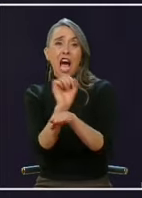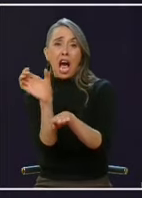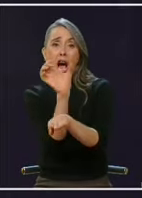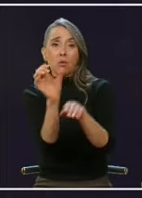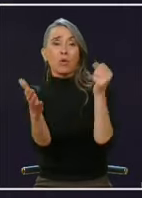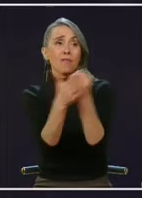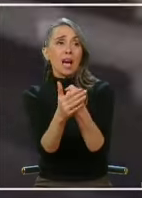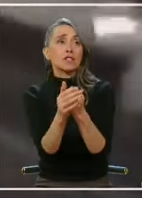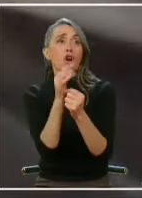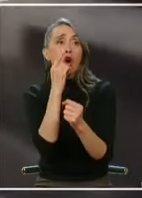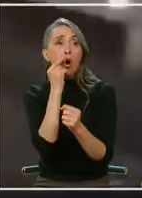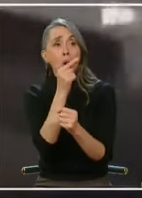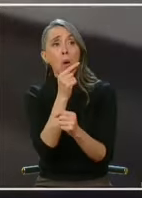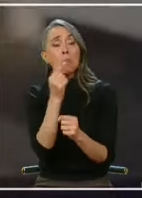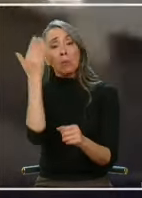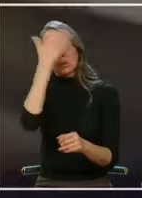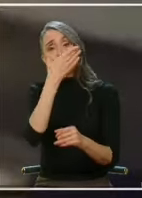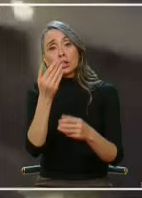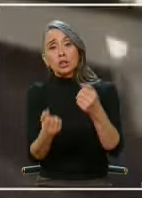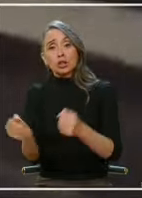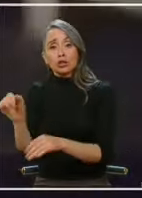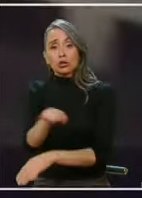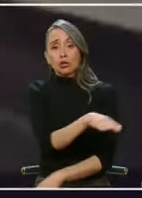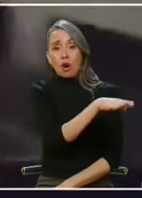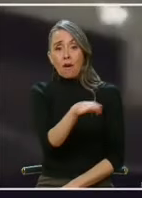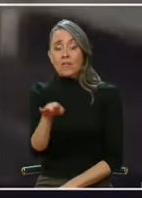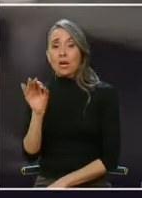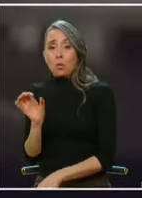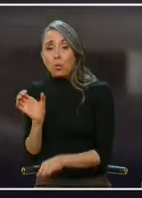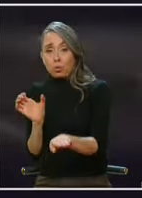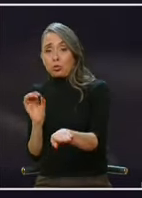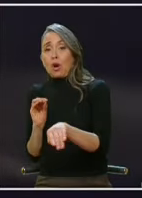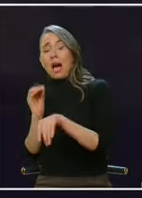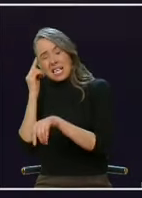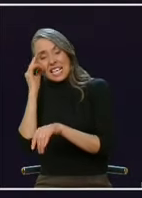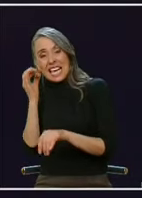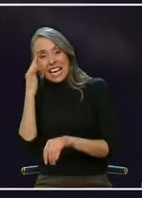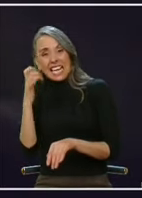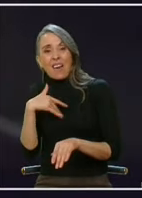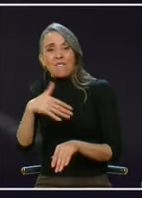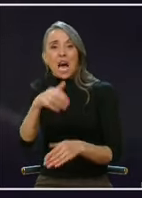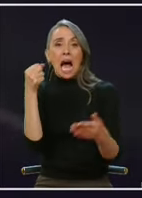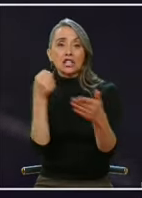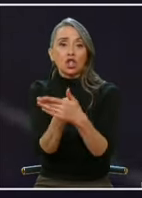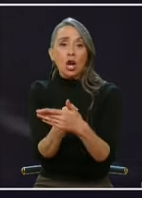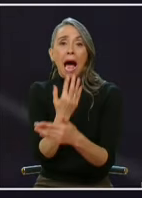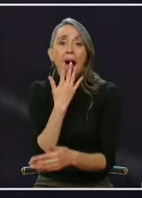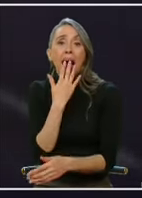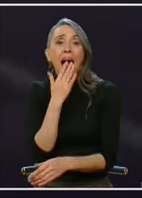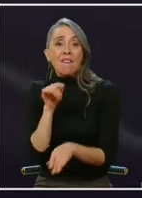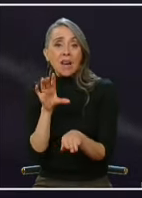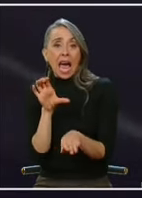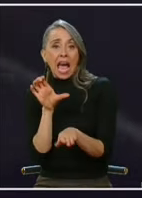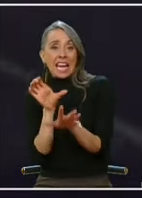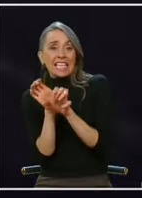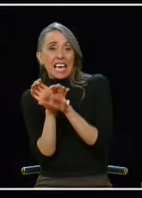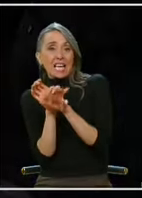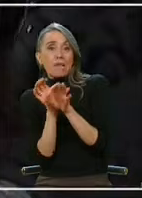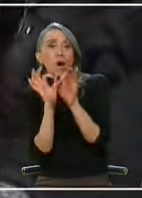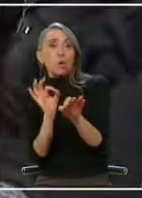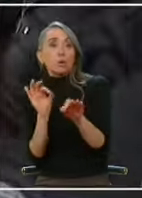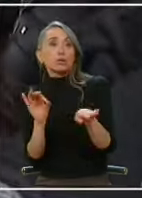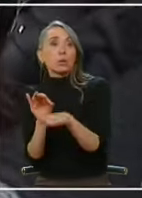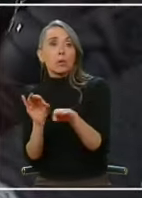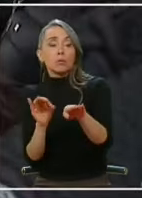La temeraria conducción de este chofer era un indicio de lo que minutos después se convertiría en una tragedia.